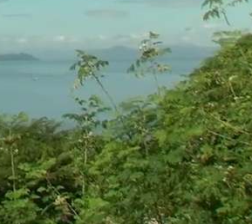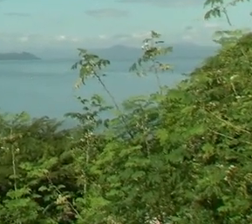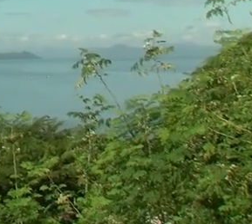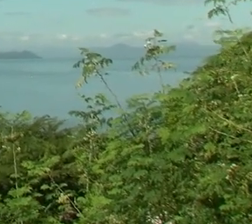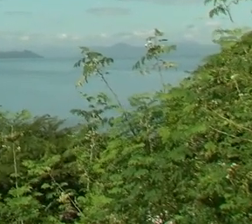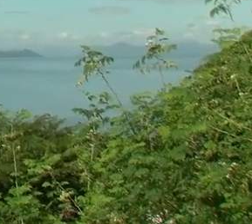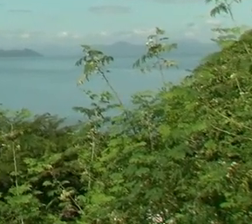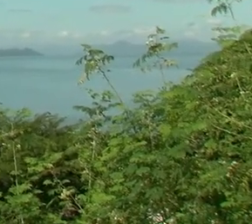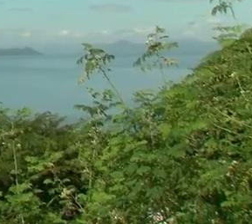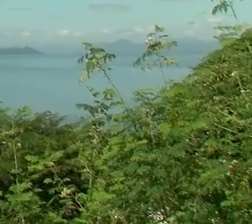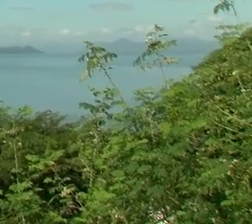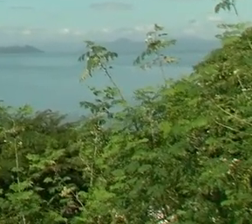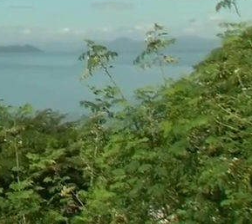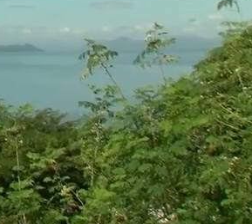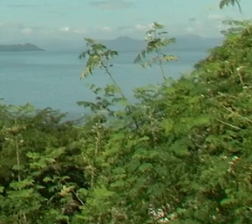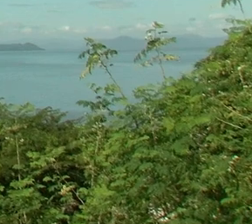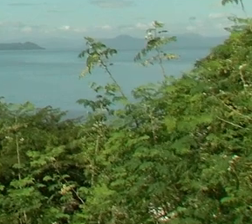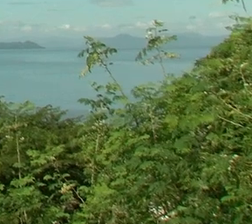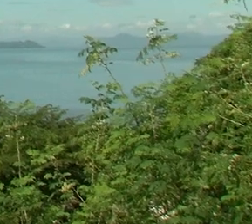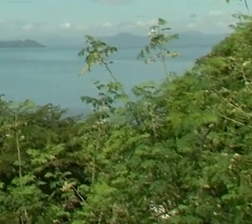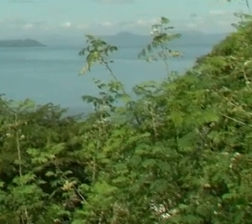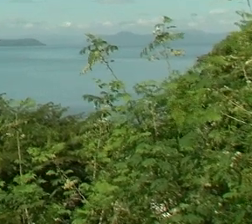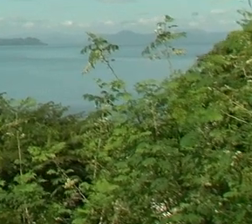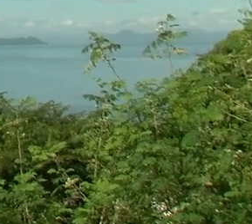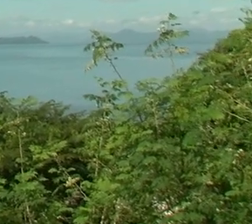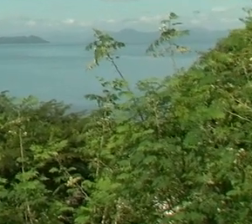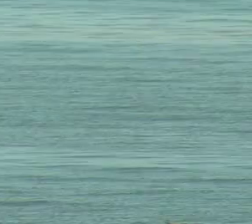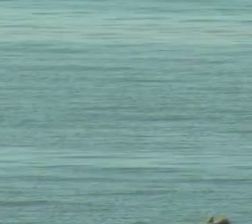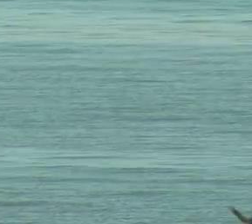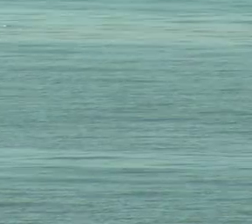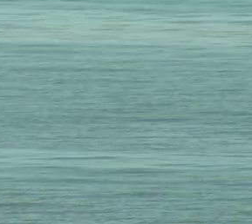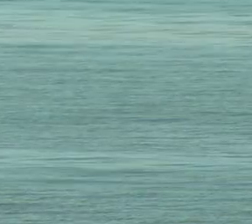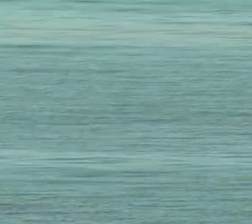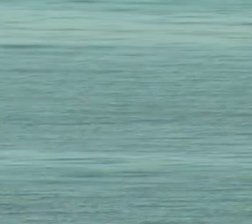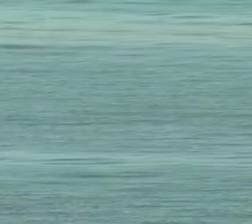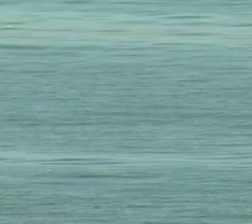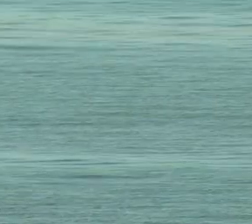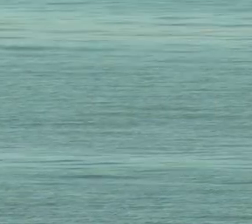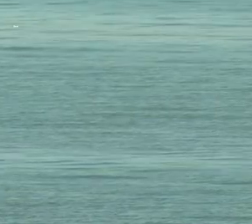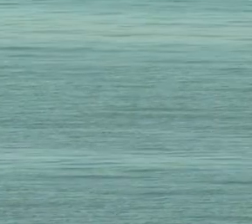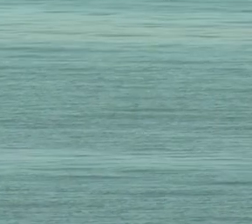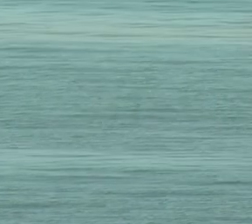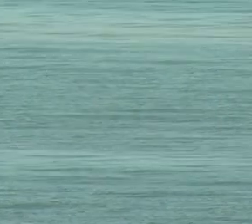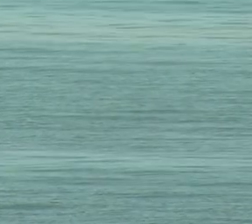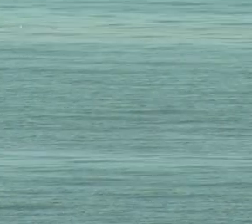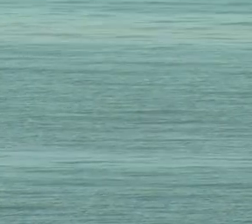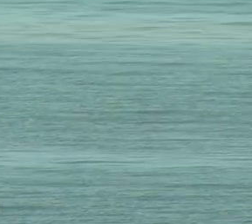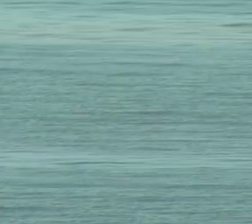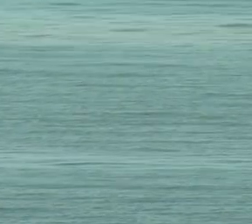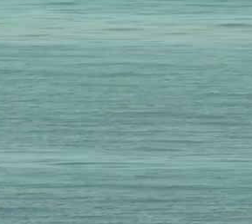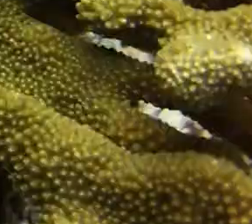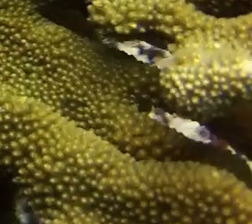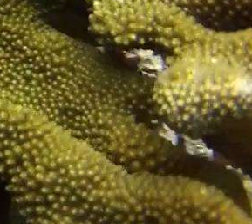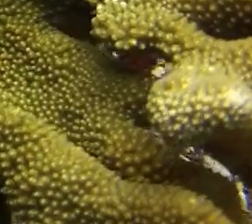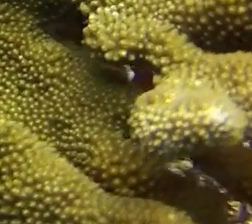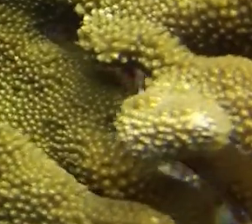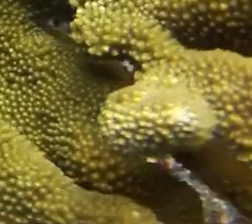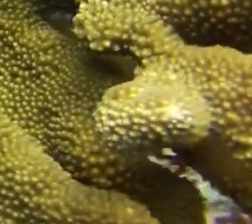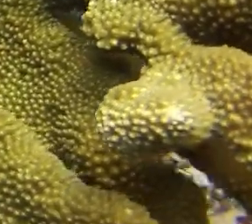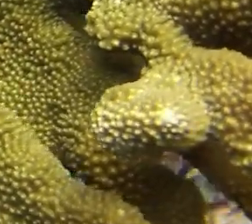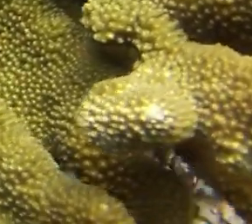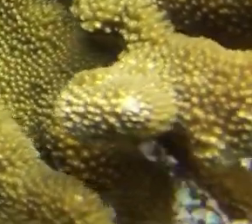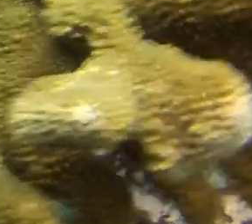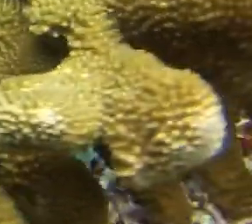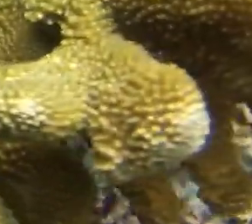Muchas veces se olvida que el océano es el principal pulmón del planeta y su rol clave en la lucha contra el cambio climático. Sin